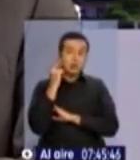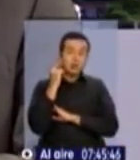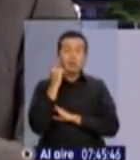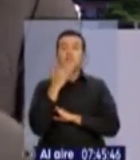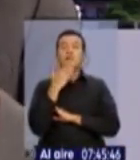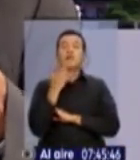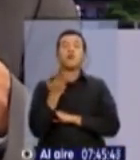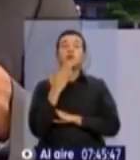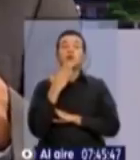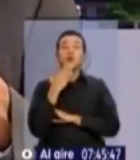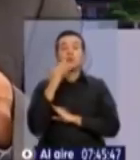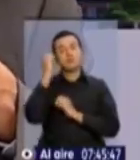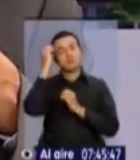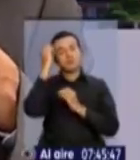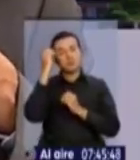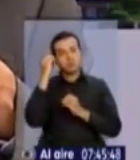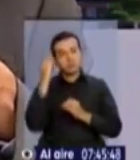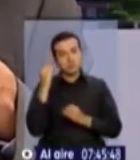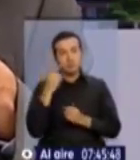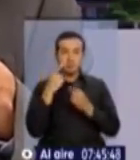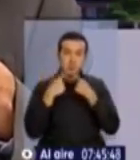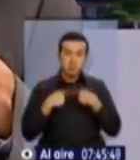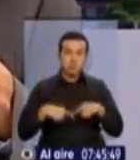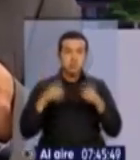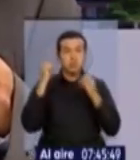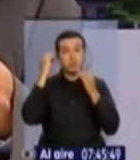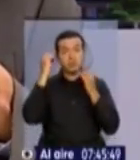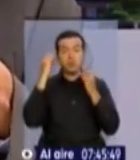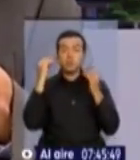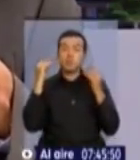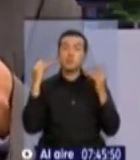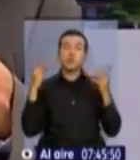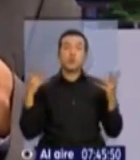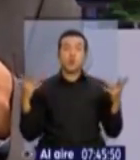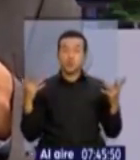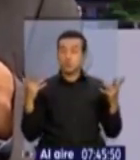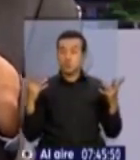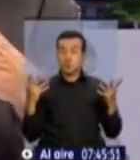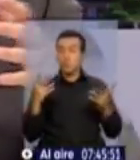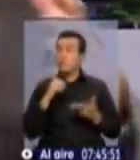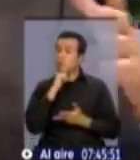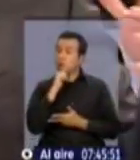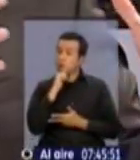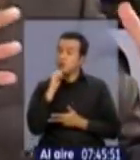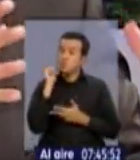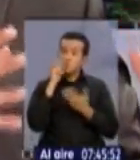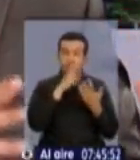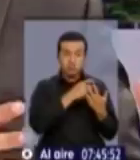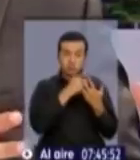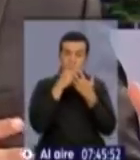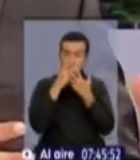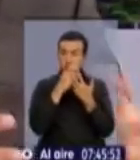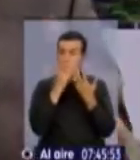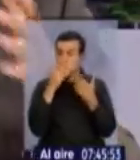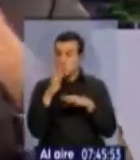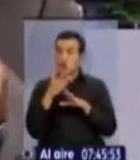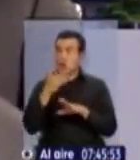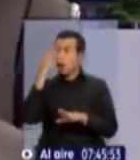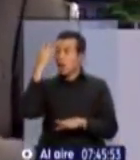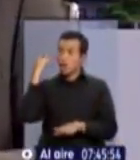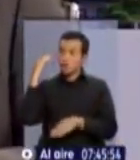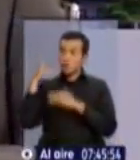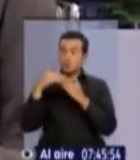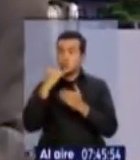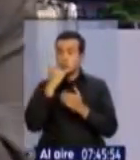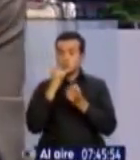discurso digamos lo suficientemente consistente que conecte lo que se ha tenido con lo que hay que corregir y con las